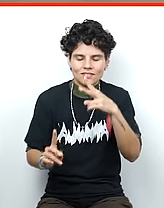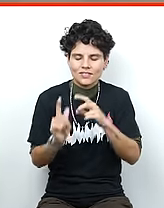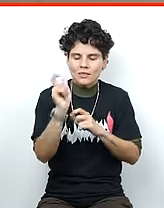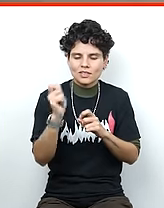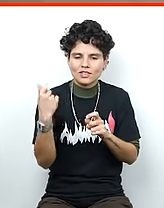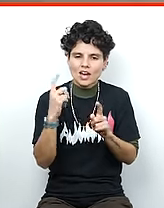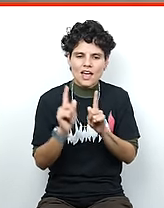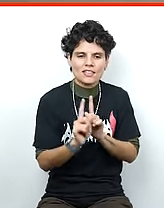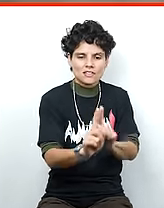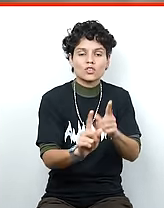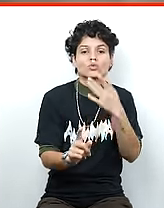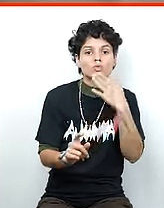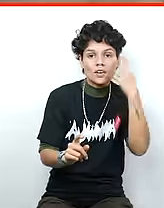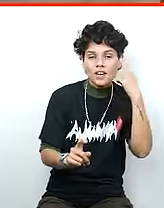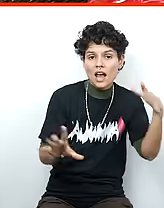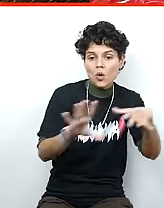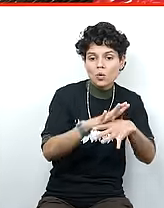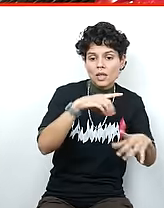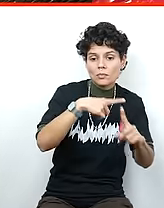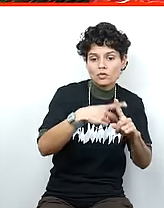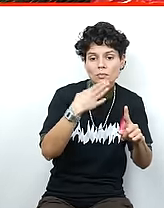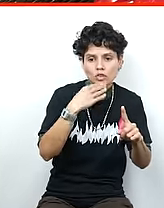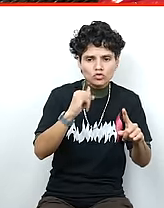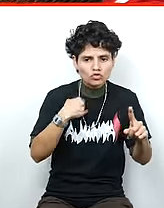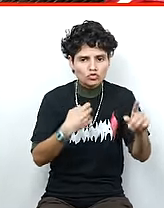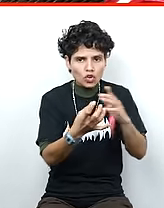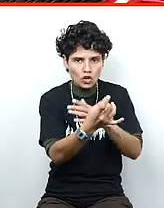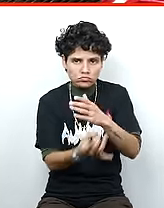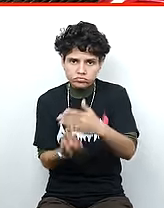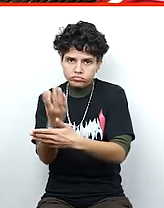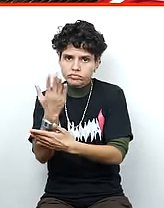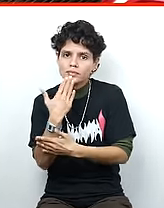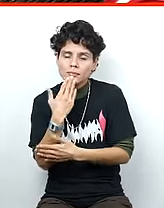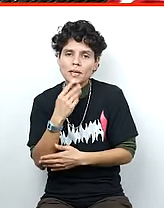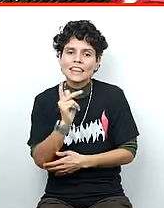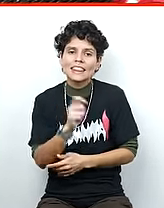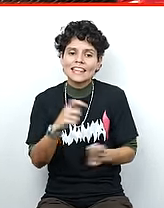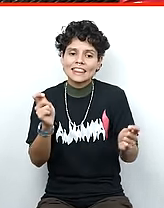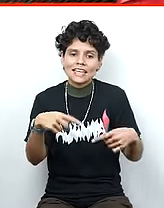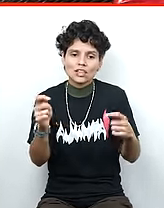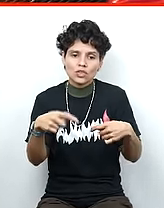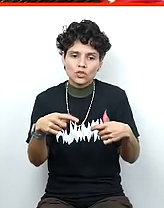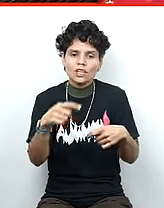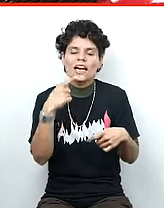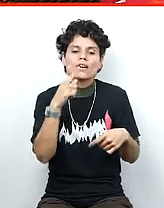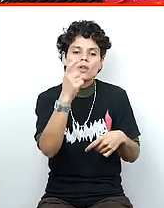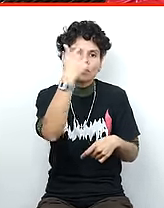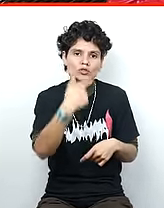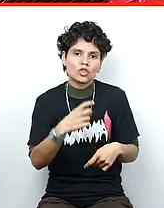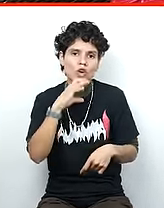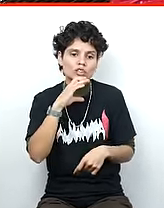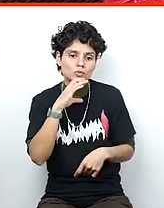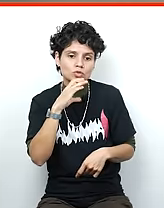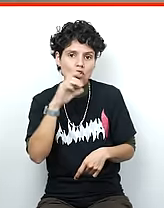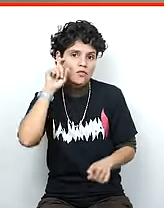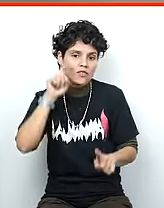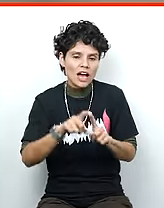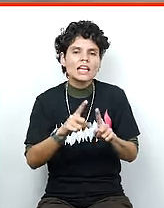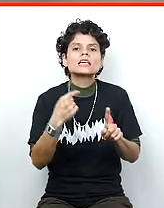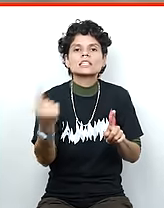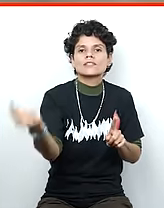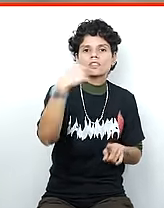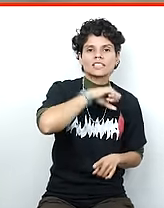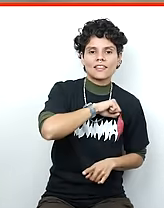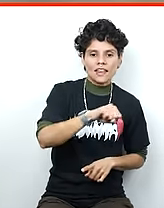¿Tú sabes que la Junta Blues hizo una nota? Sí, la vi, de hecho, la subí al TikTok. Lo sí, que y hizo un reportaje y hay un fan tuyo de Conce que vino